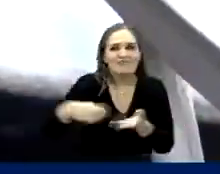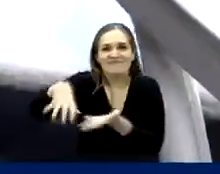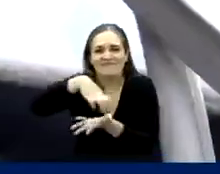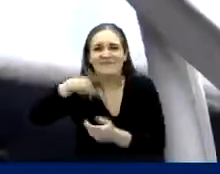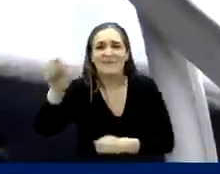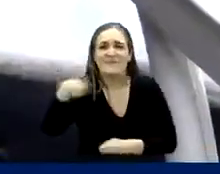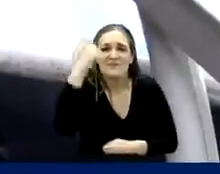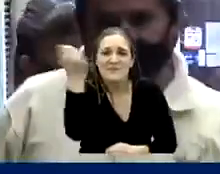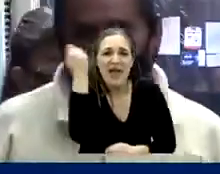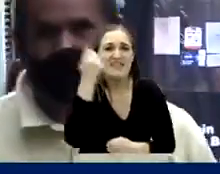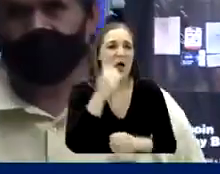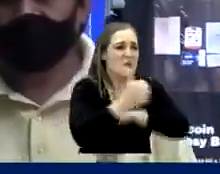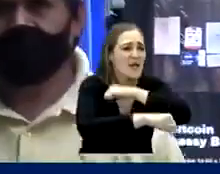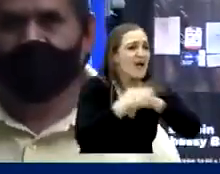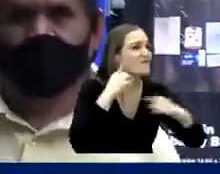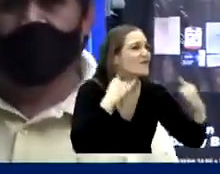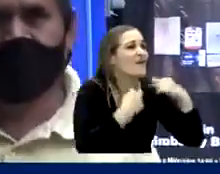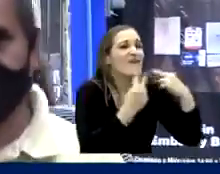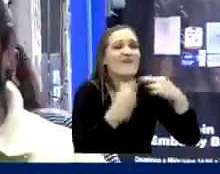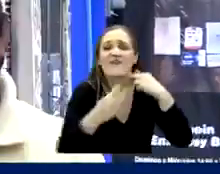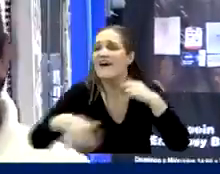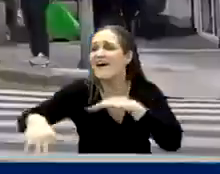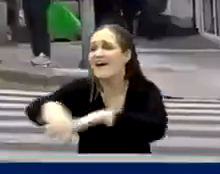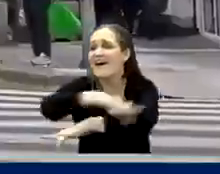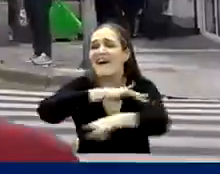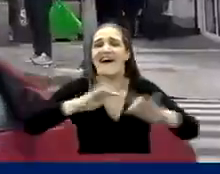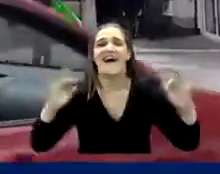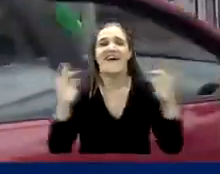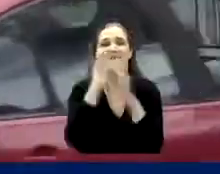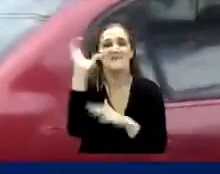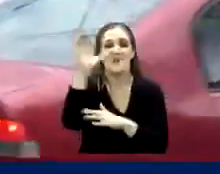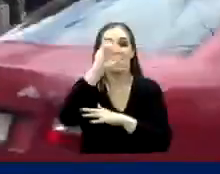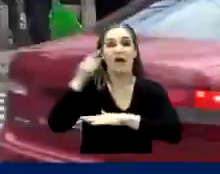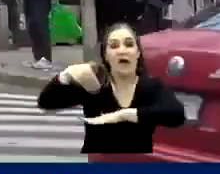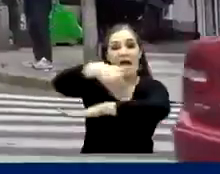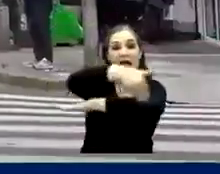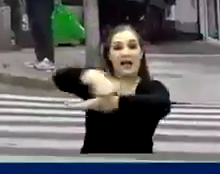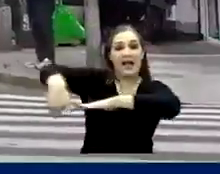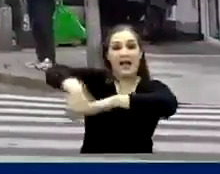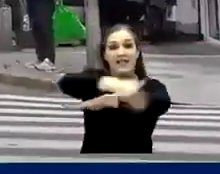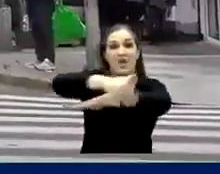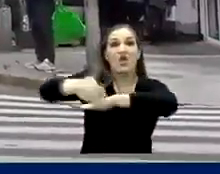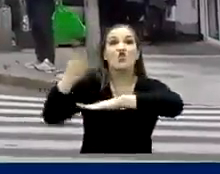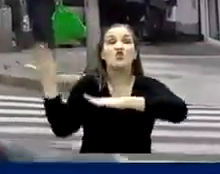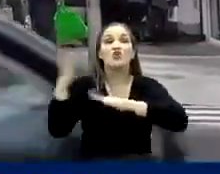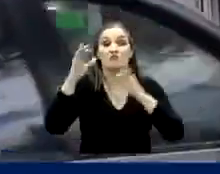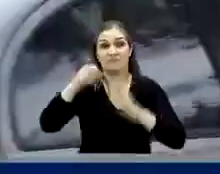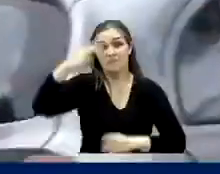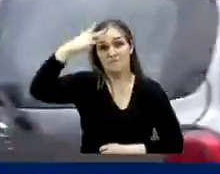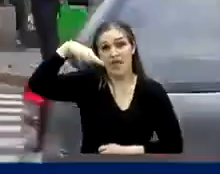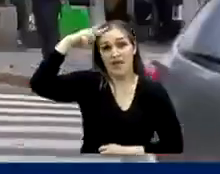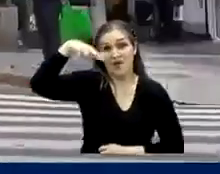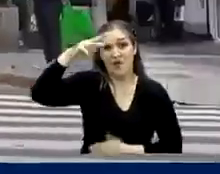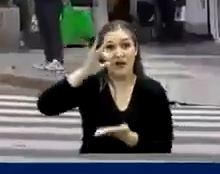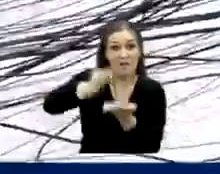al boyacense. Todos quieren ser escuchados en esta calle de la Ciudad de México, en pleno corazón de la capital.